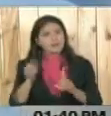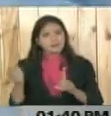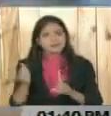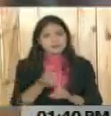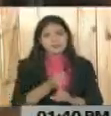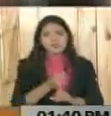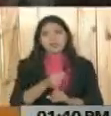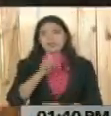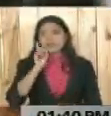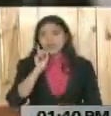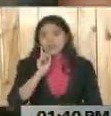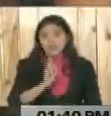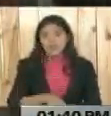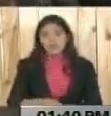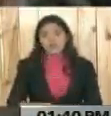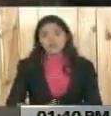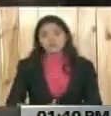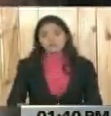que